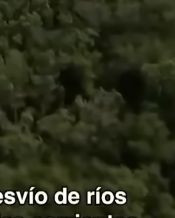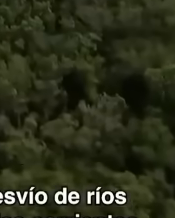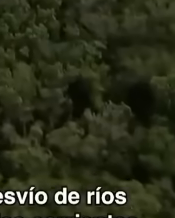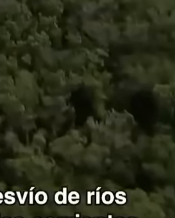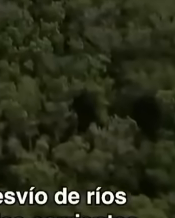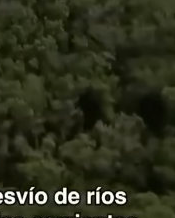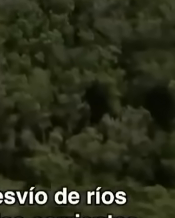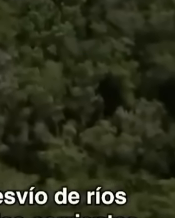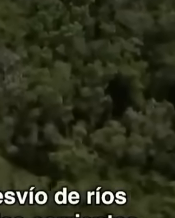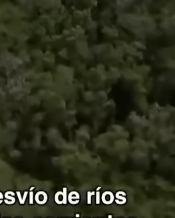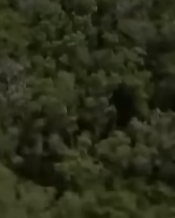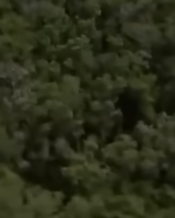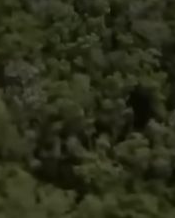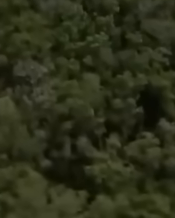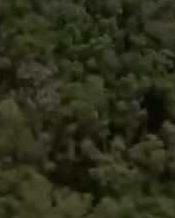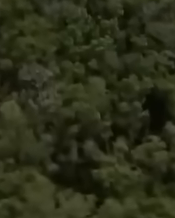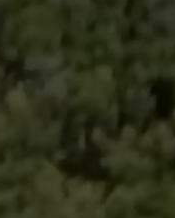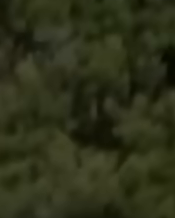Sí.